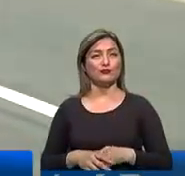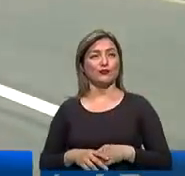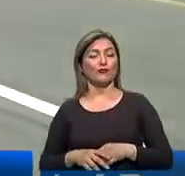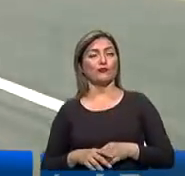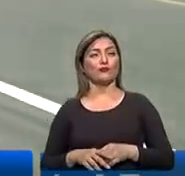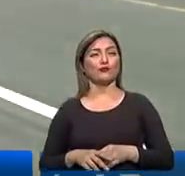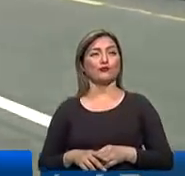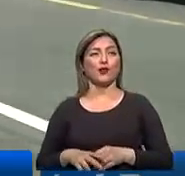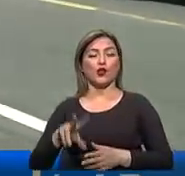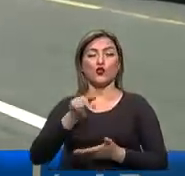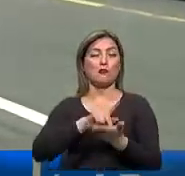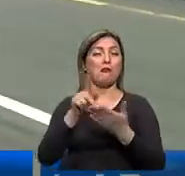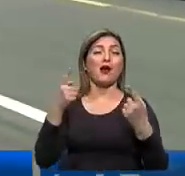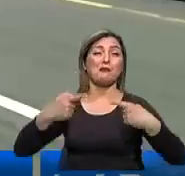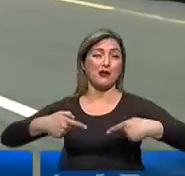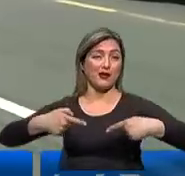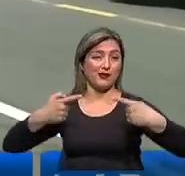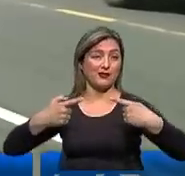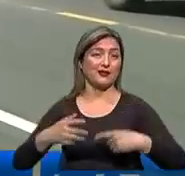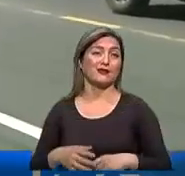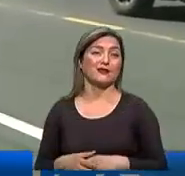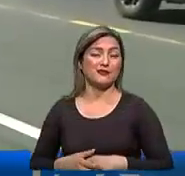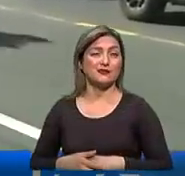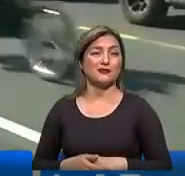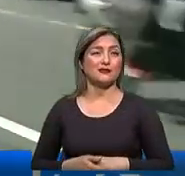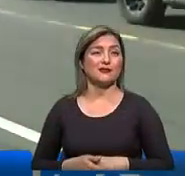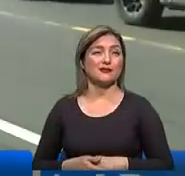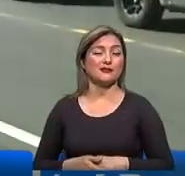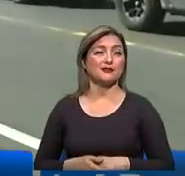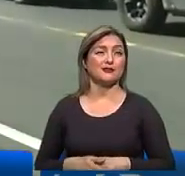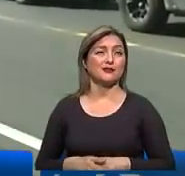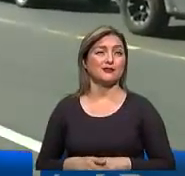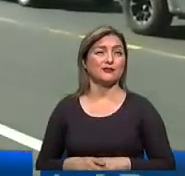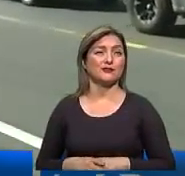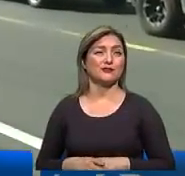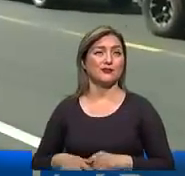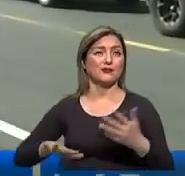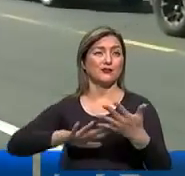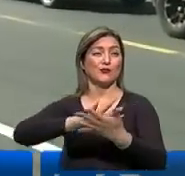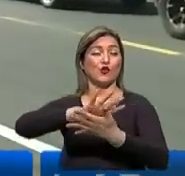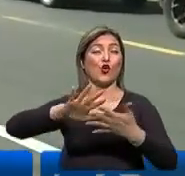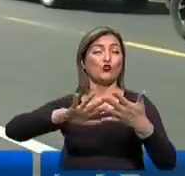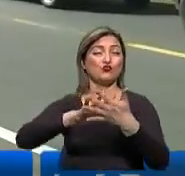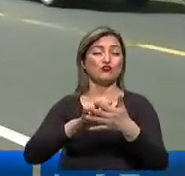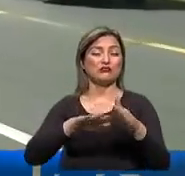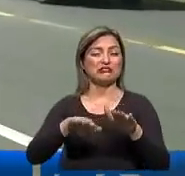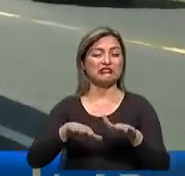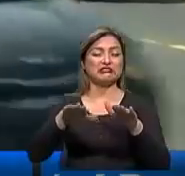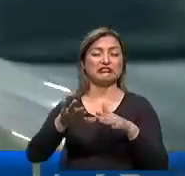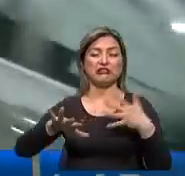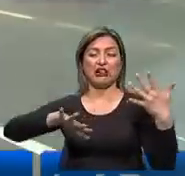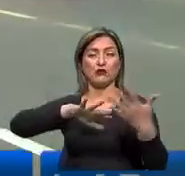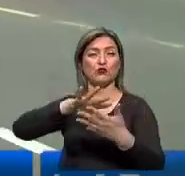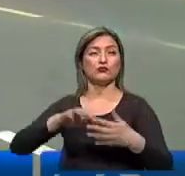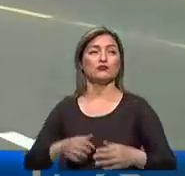el peaje. Sí, la verdad es que sí. Esto aquí es un caos. El tráfico aquí es un caos